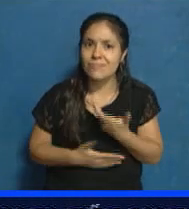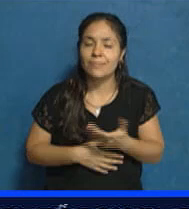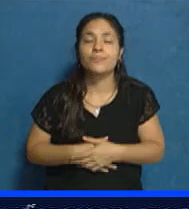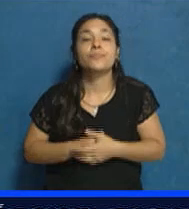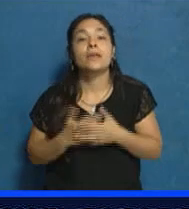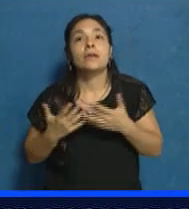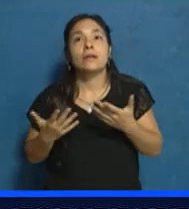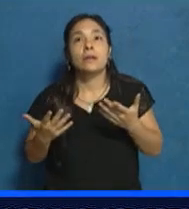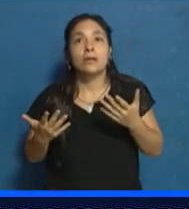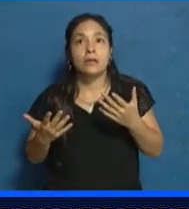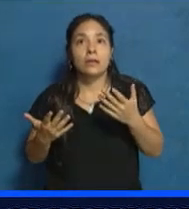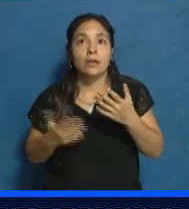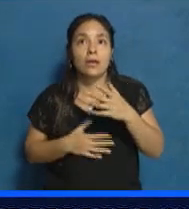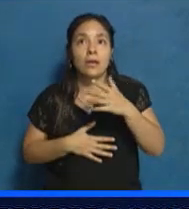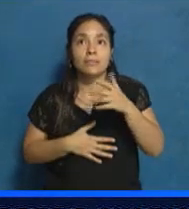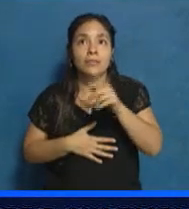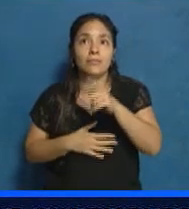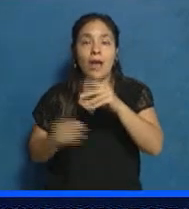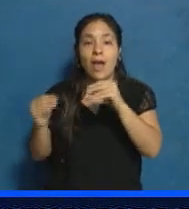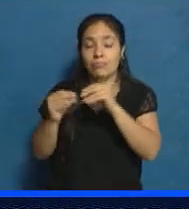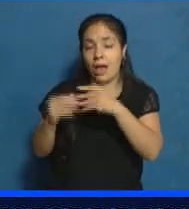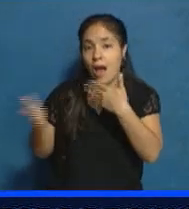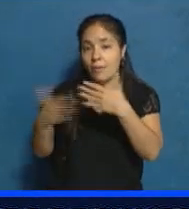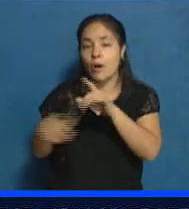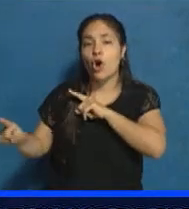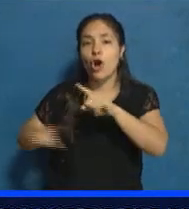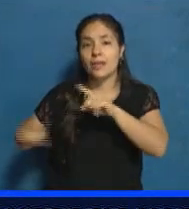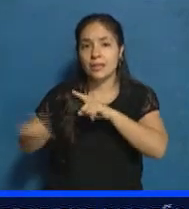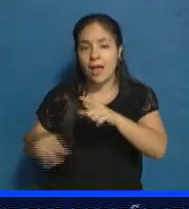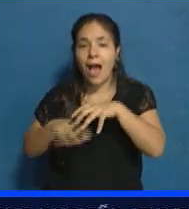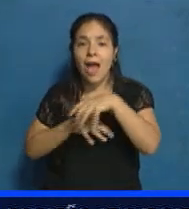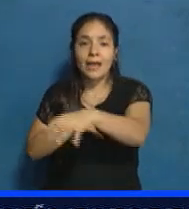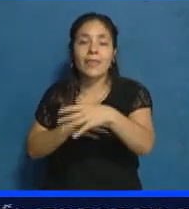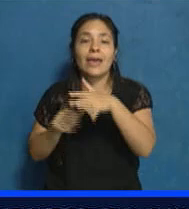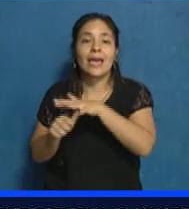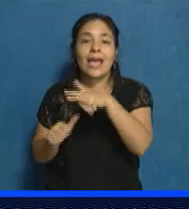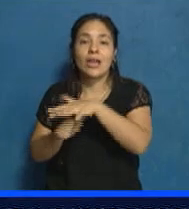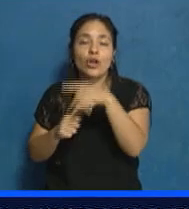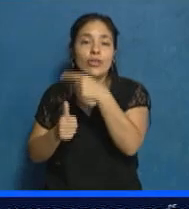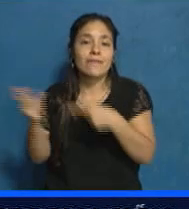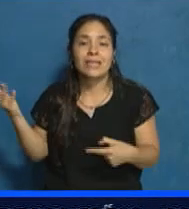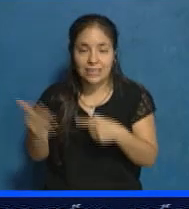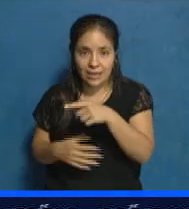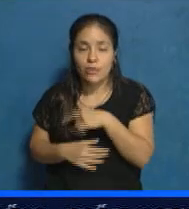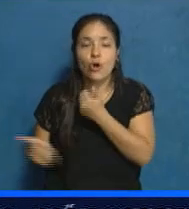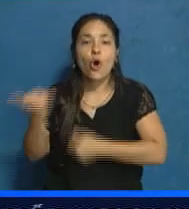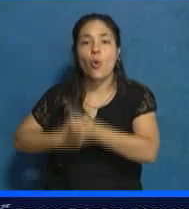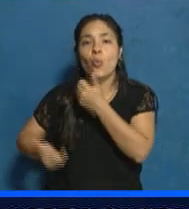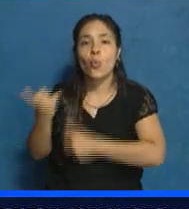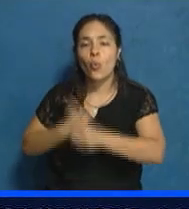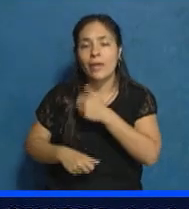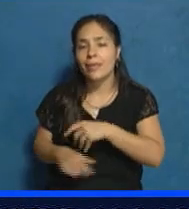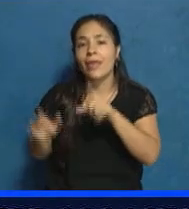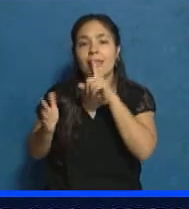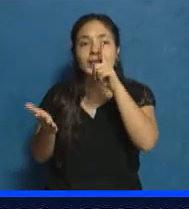a hablar con Bárbara Pizarro, que es la coordinadora del área de género y diversidad, para que nos cuente sobre los alcances de